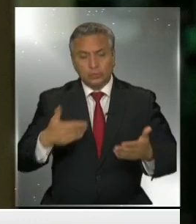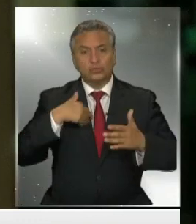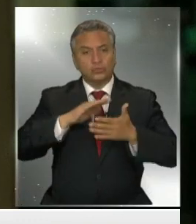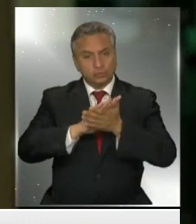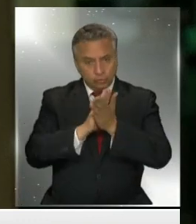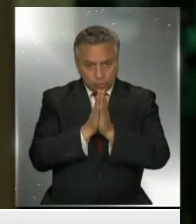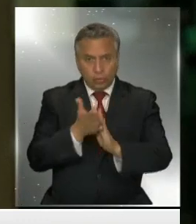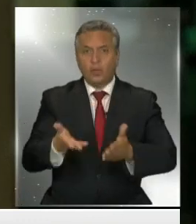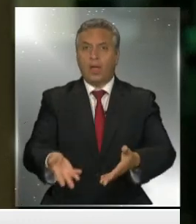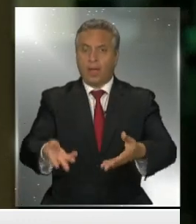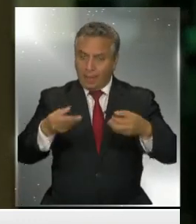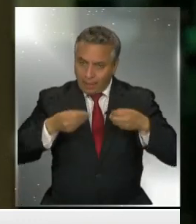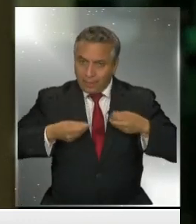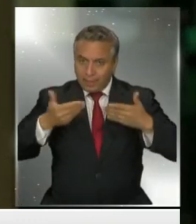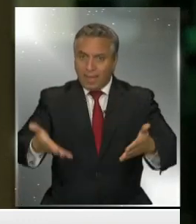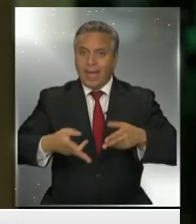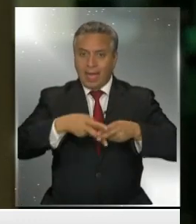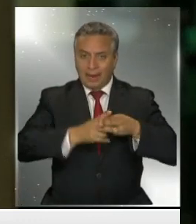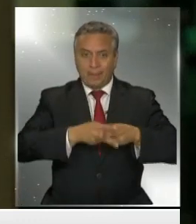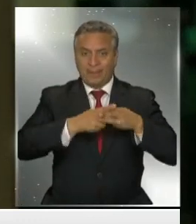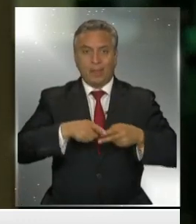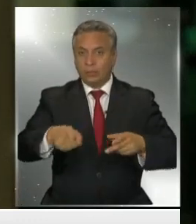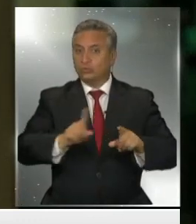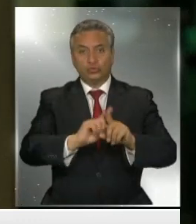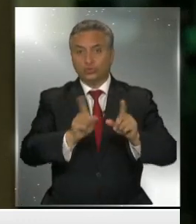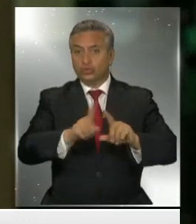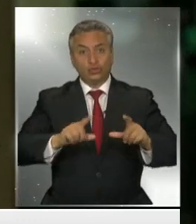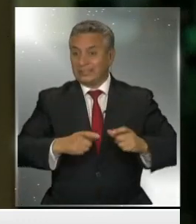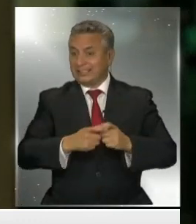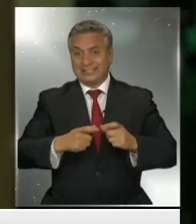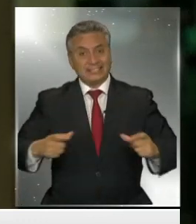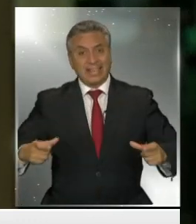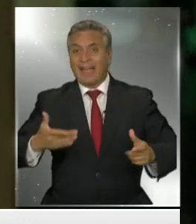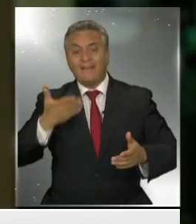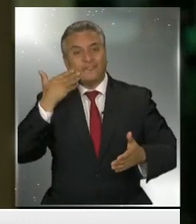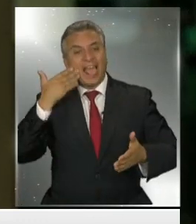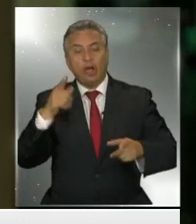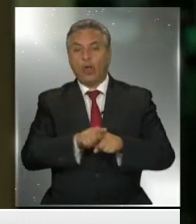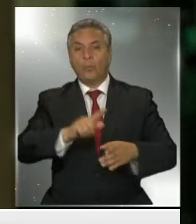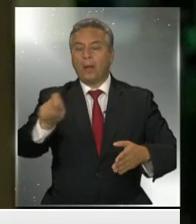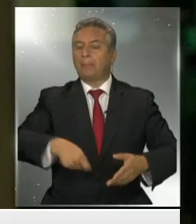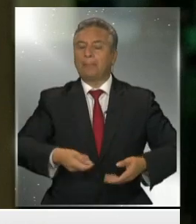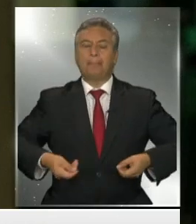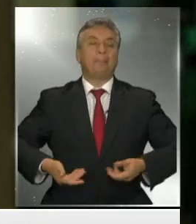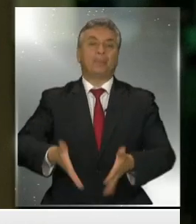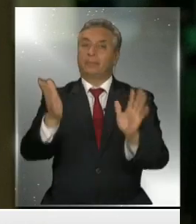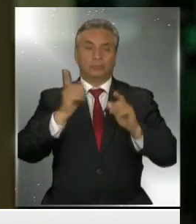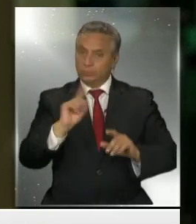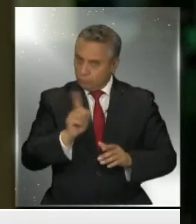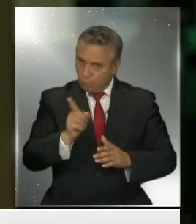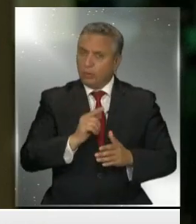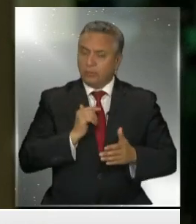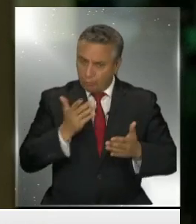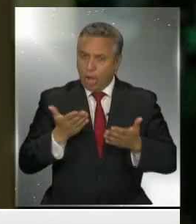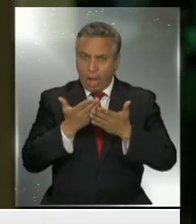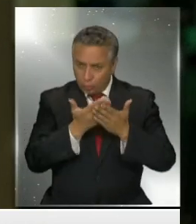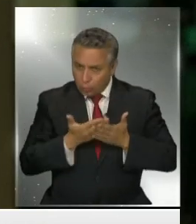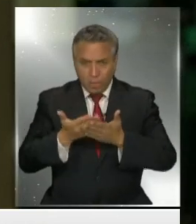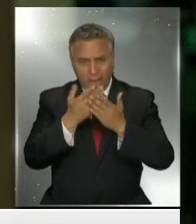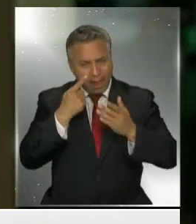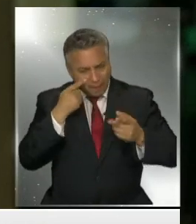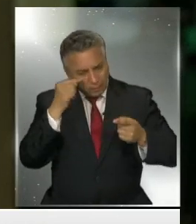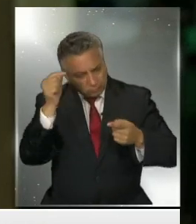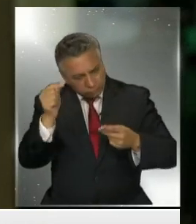entregar herramientas este no es un cheque en blanco nosotros hemos dicho que vamos a estudiar el proyecto hay que hacer muchas precisiones